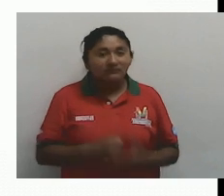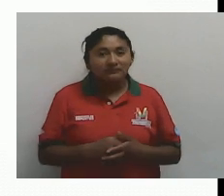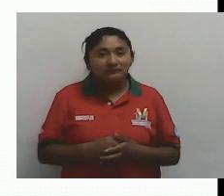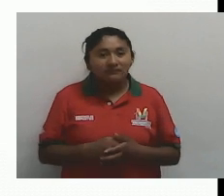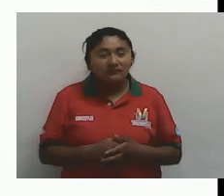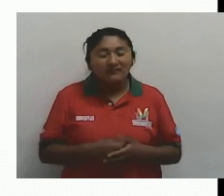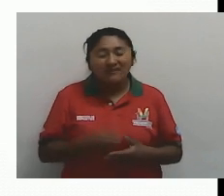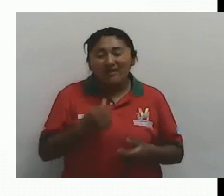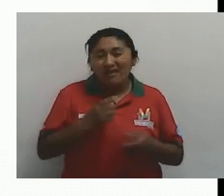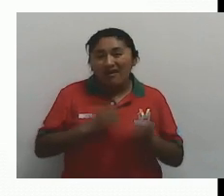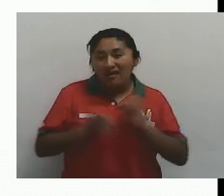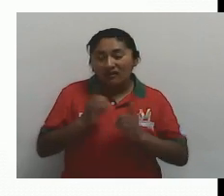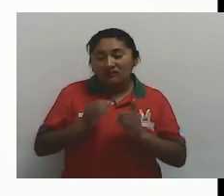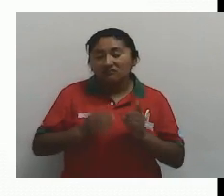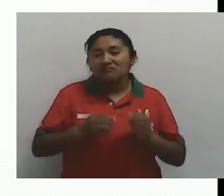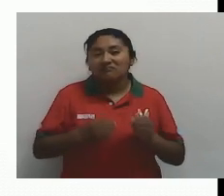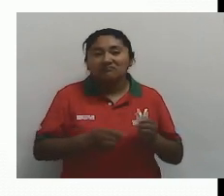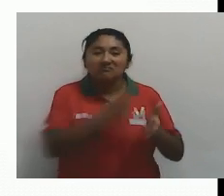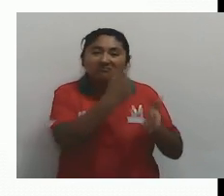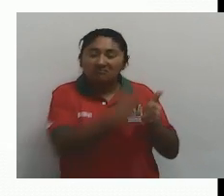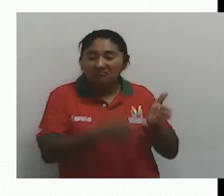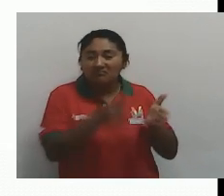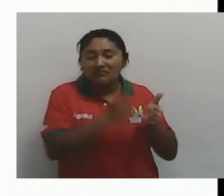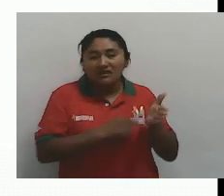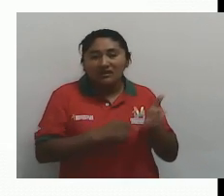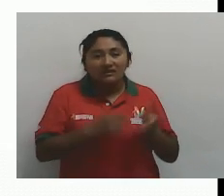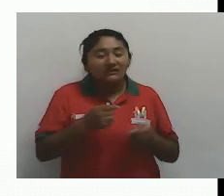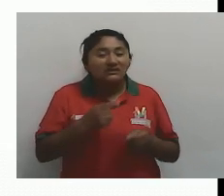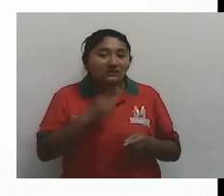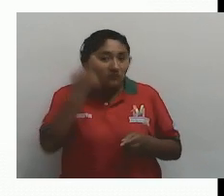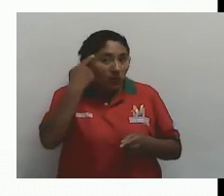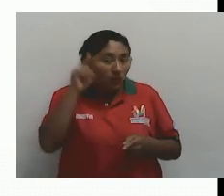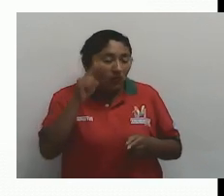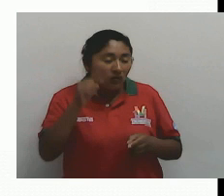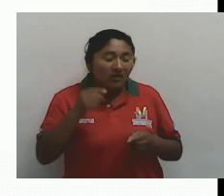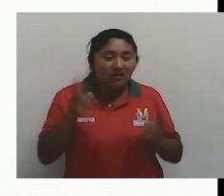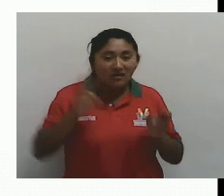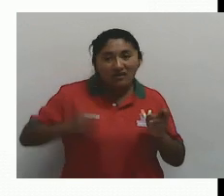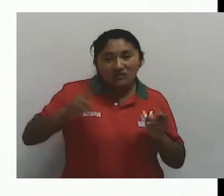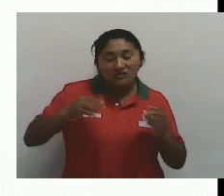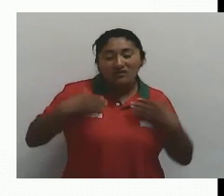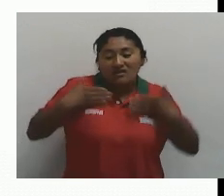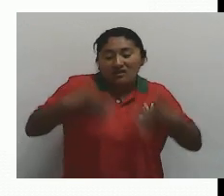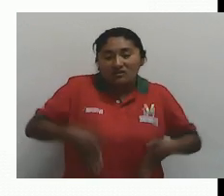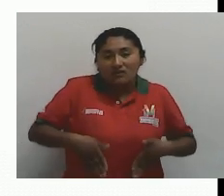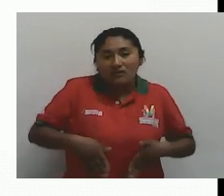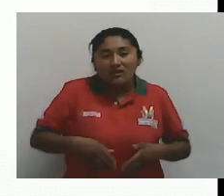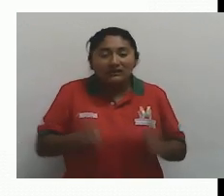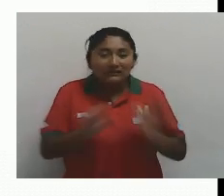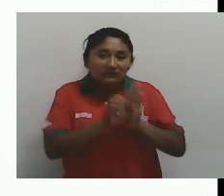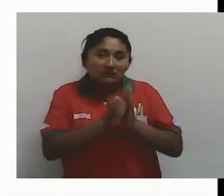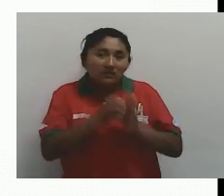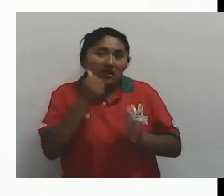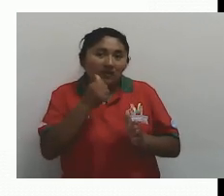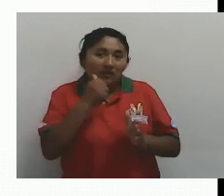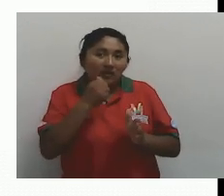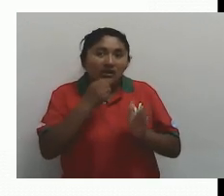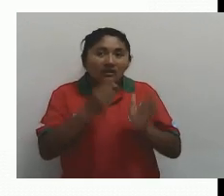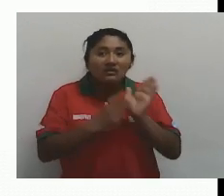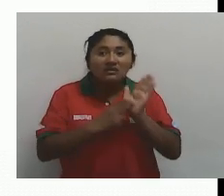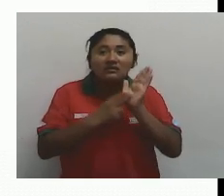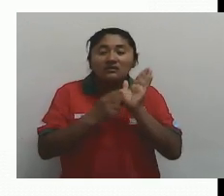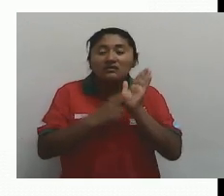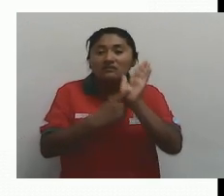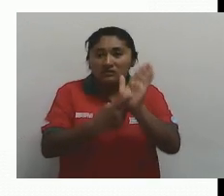lamentablemente, son por esta razón. En damas, como vemos en la imagen, esa es la malla reglamentaria,